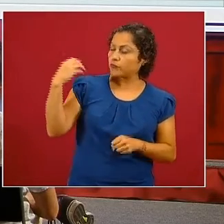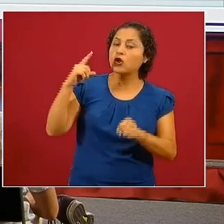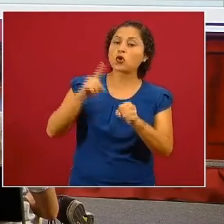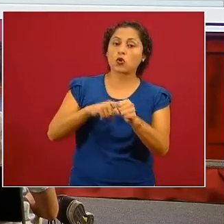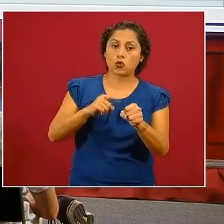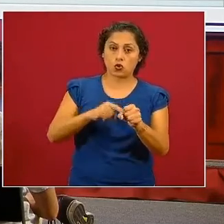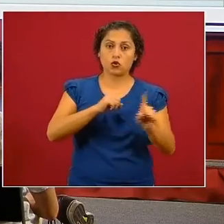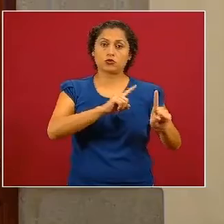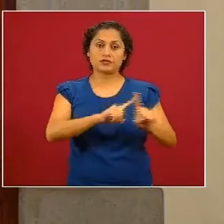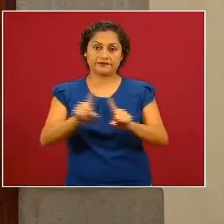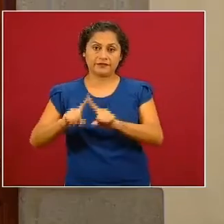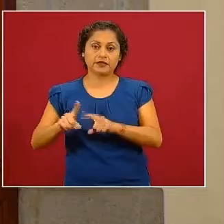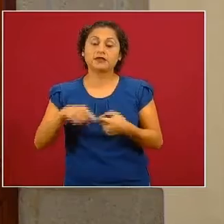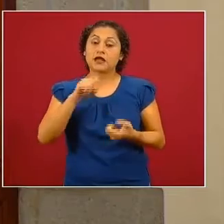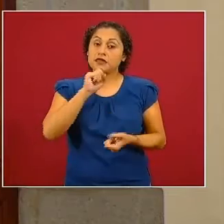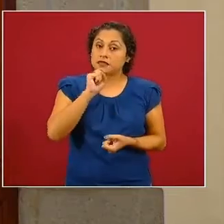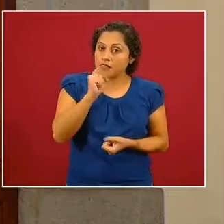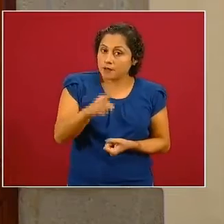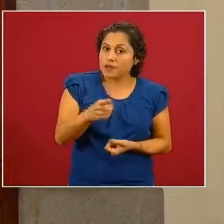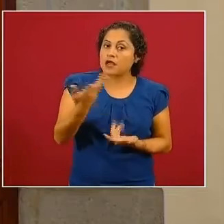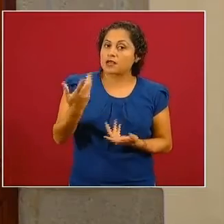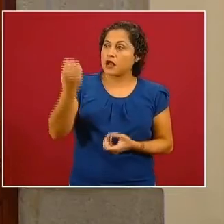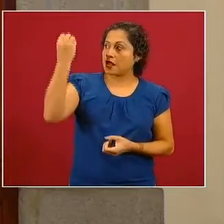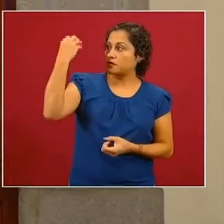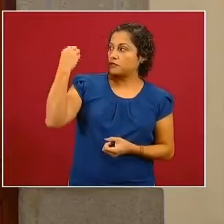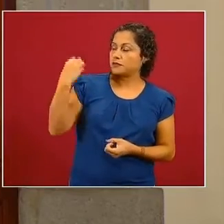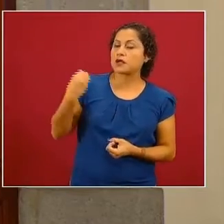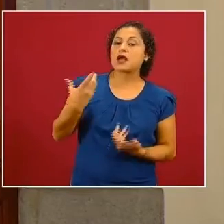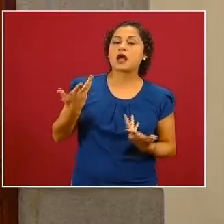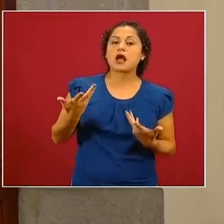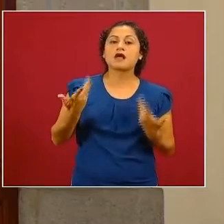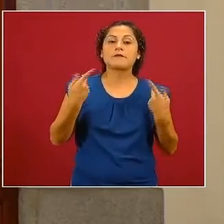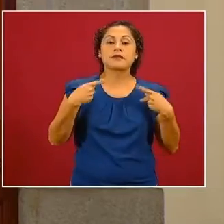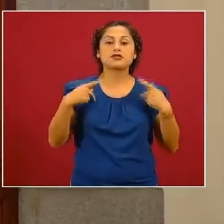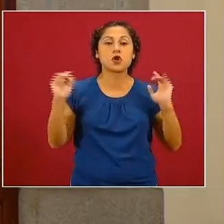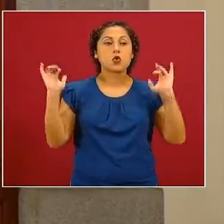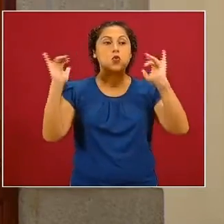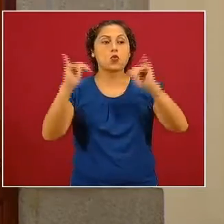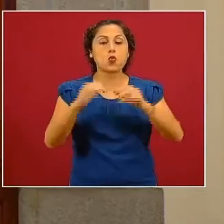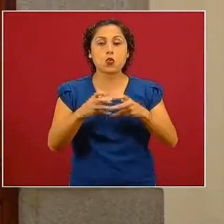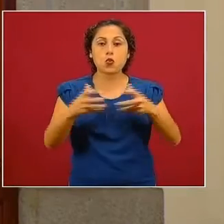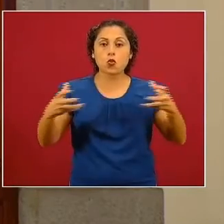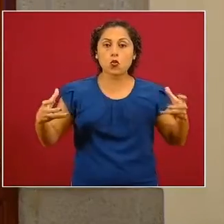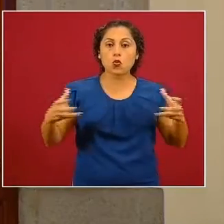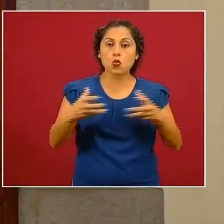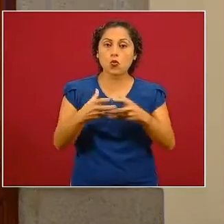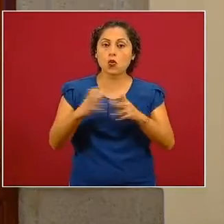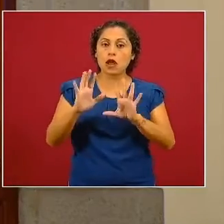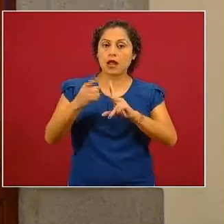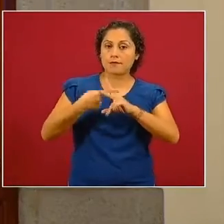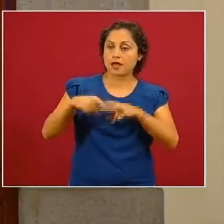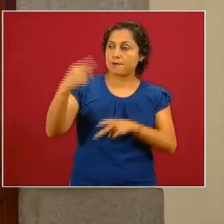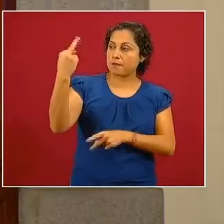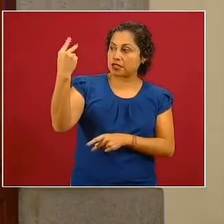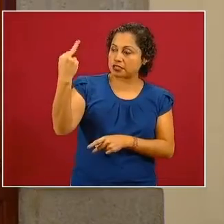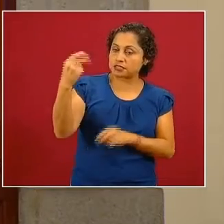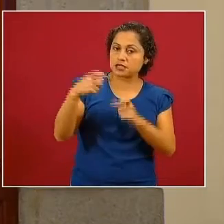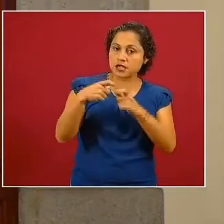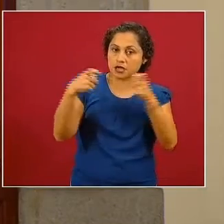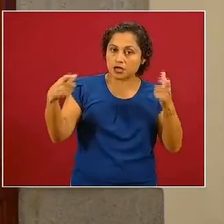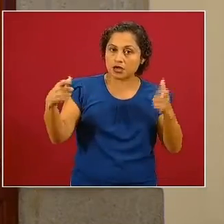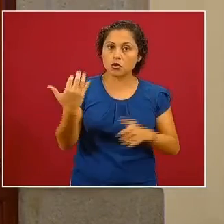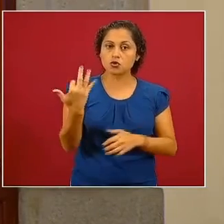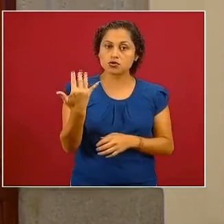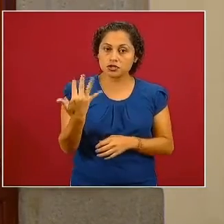diferentes niveles de aforo. Normalmente empiezan con un 25% de aforo, van incrementándose un 50%, luego a